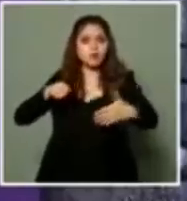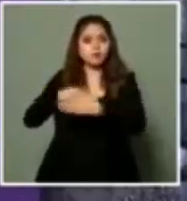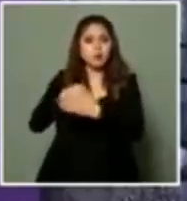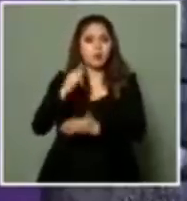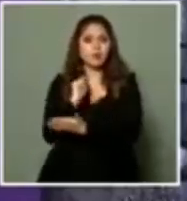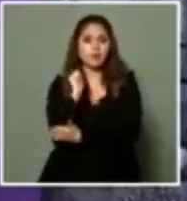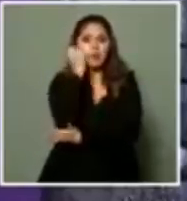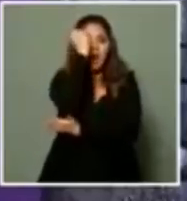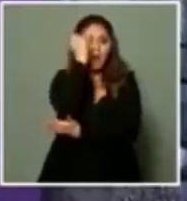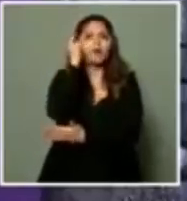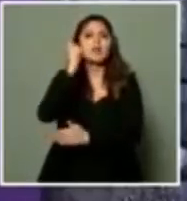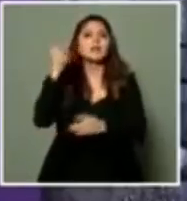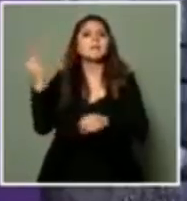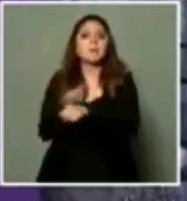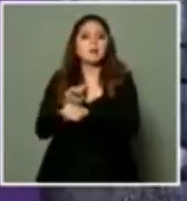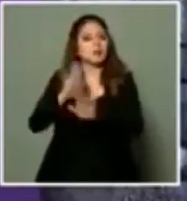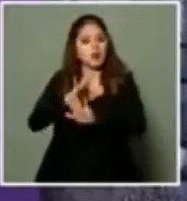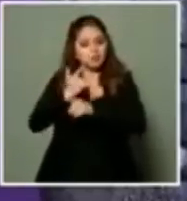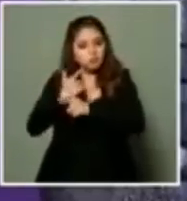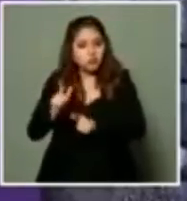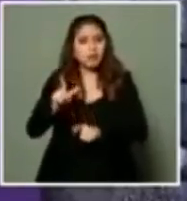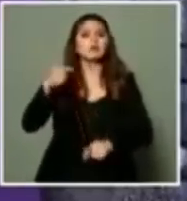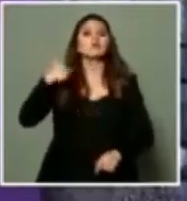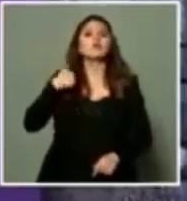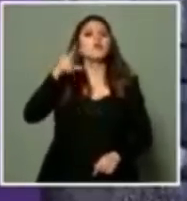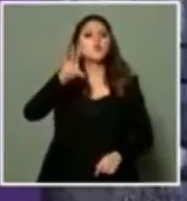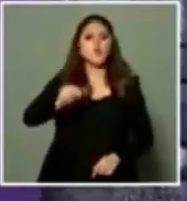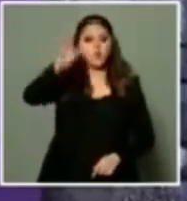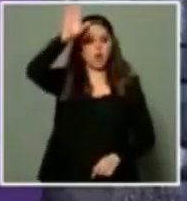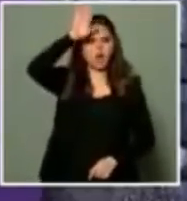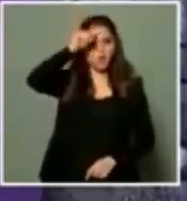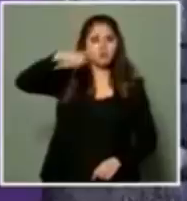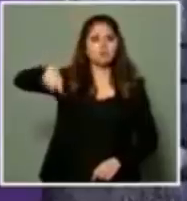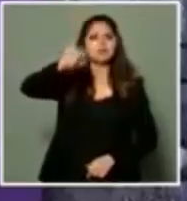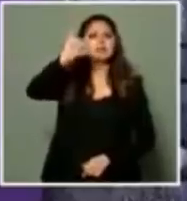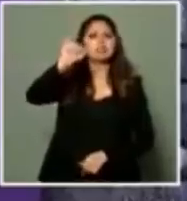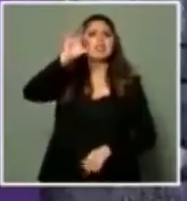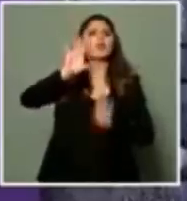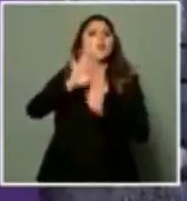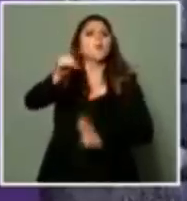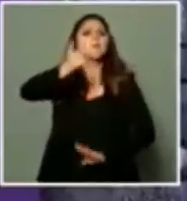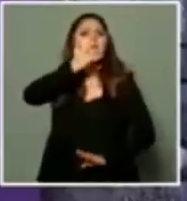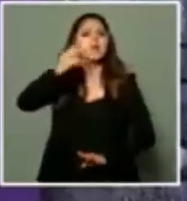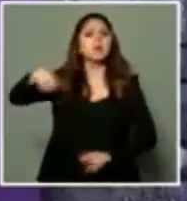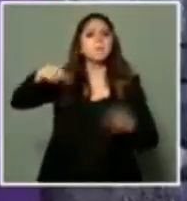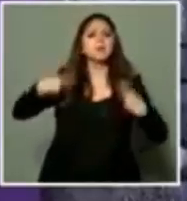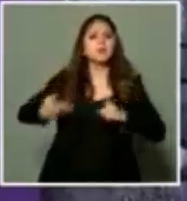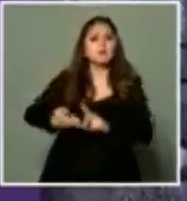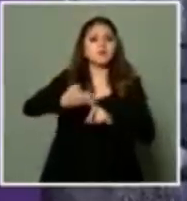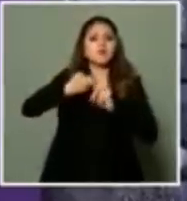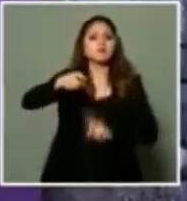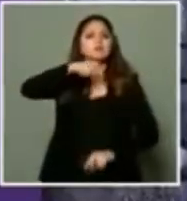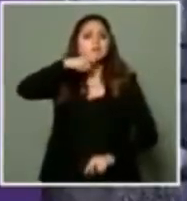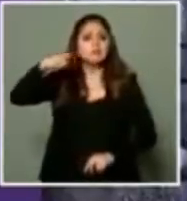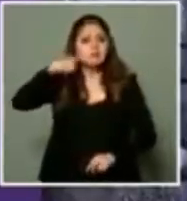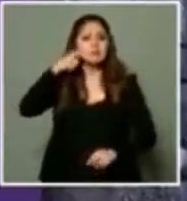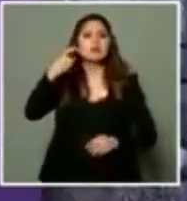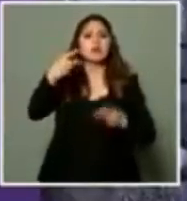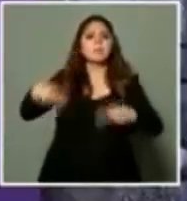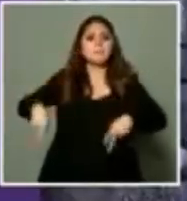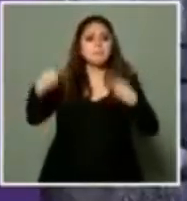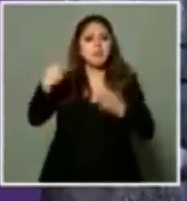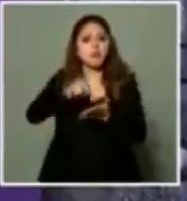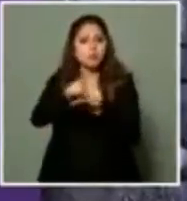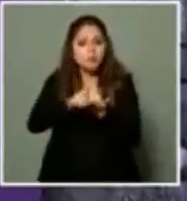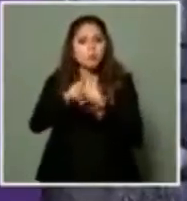Y número 10, estoy en contra de la amnistía a secuestradores, violadores, narcotraficantes, extorsionadores